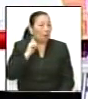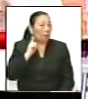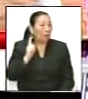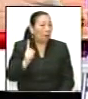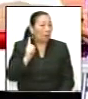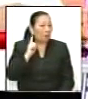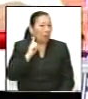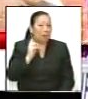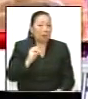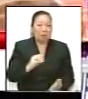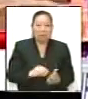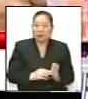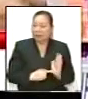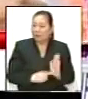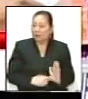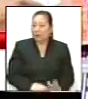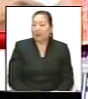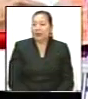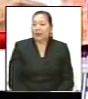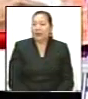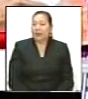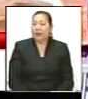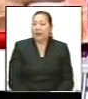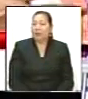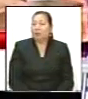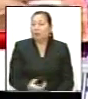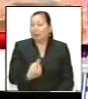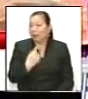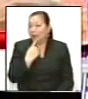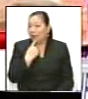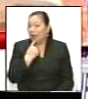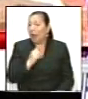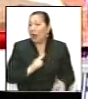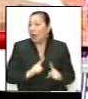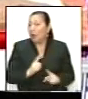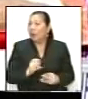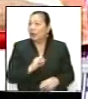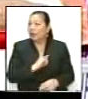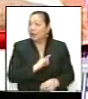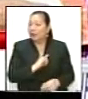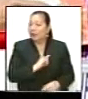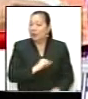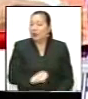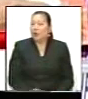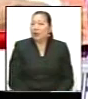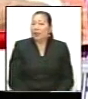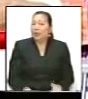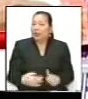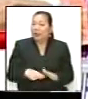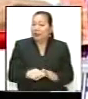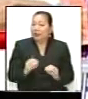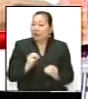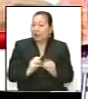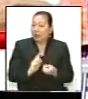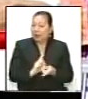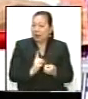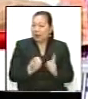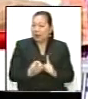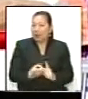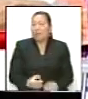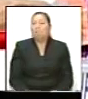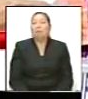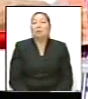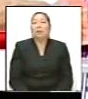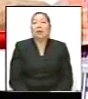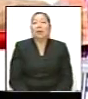vez queda más demostrado. Solo por mencionar algunas de las instituciones que está dentro de Reconstrucción con Cambios,